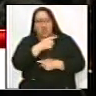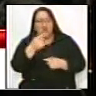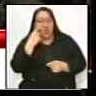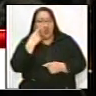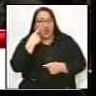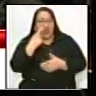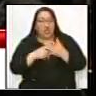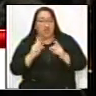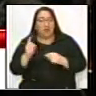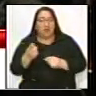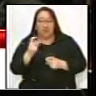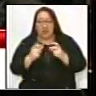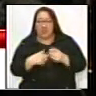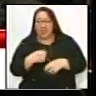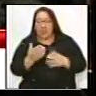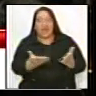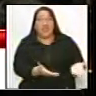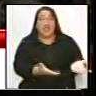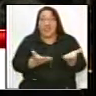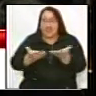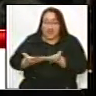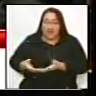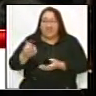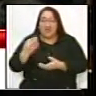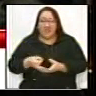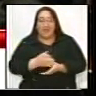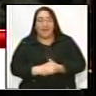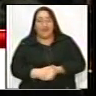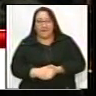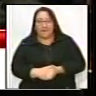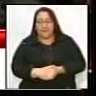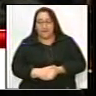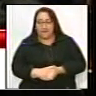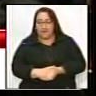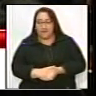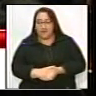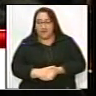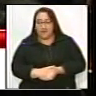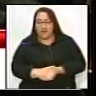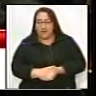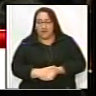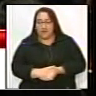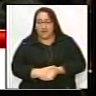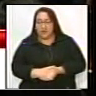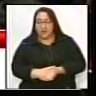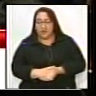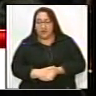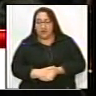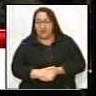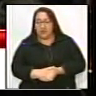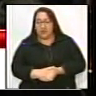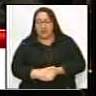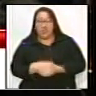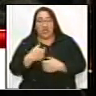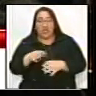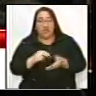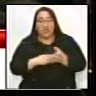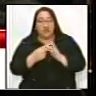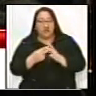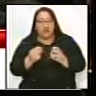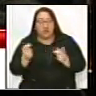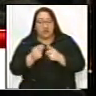que es la primera persona que la recibe, que los recibe. Karencita no está, pero ella ya